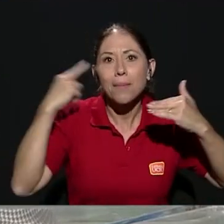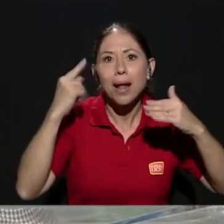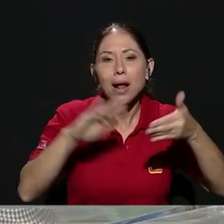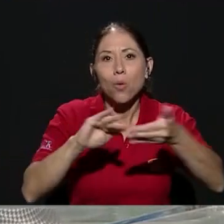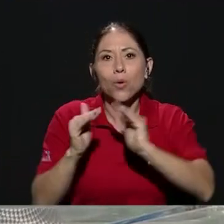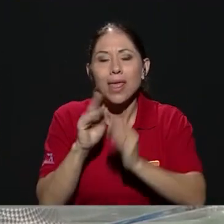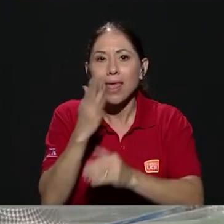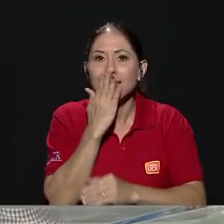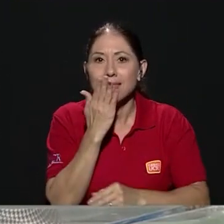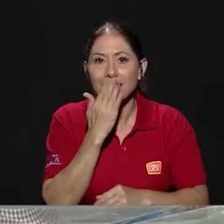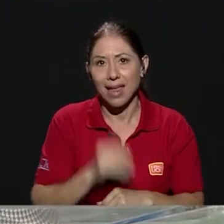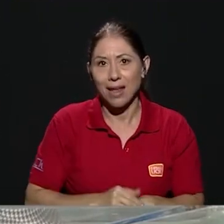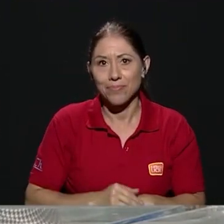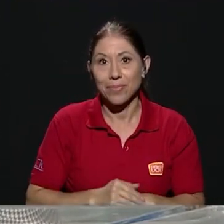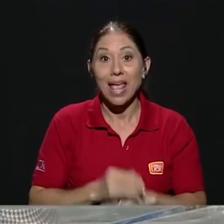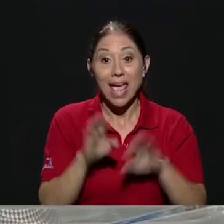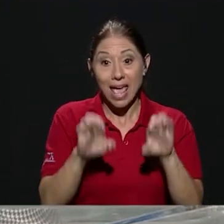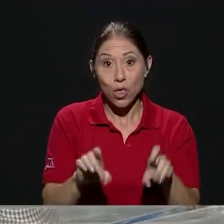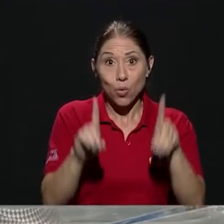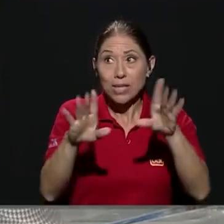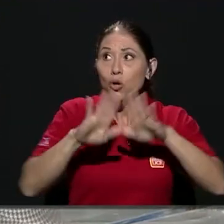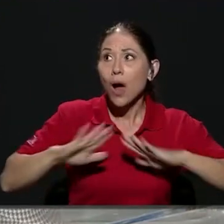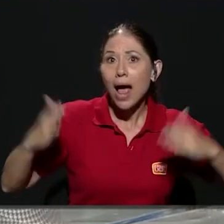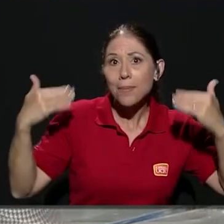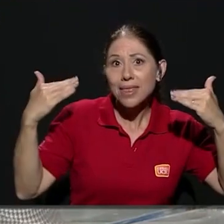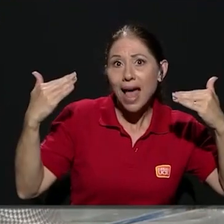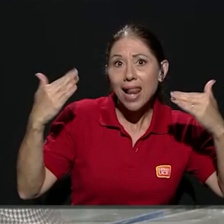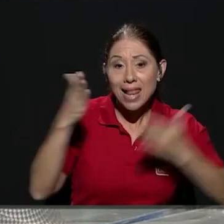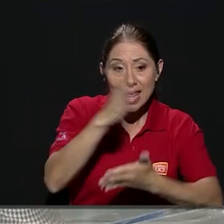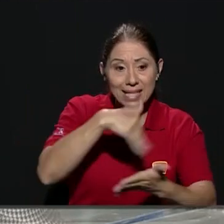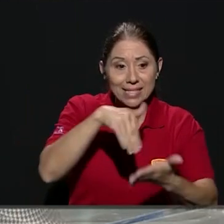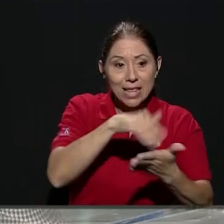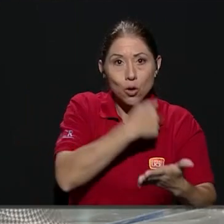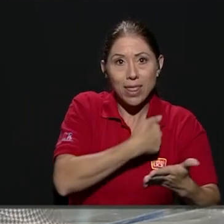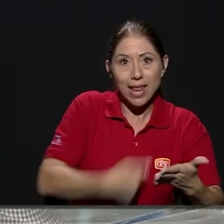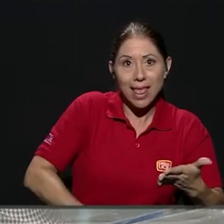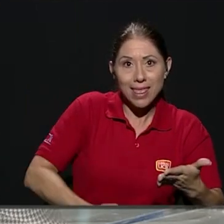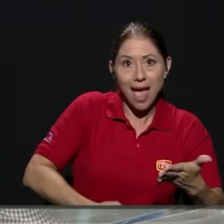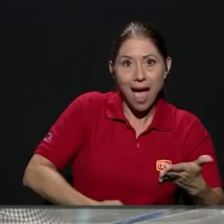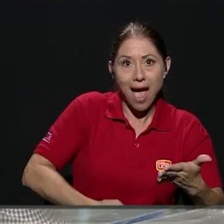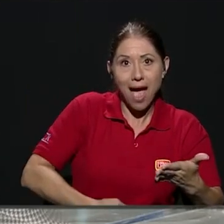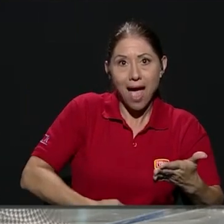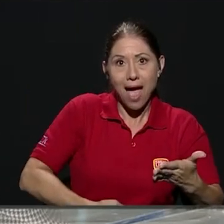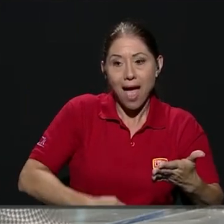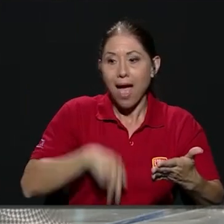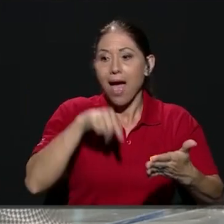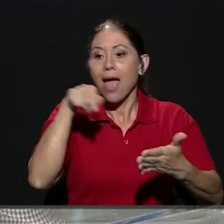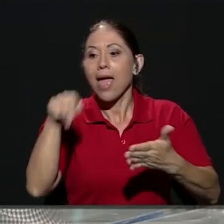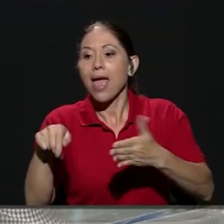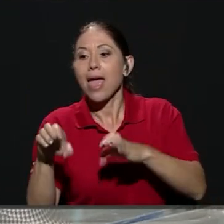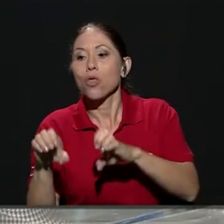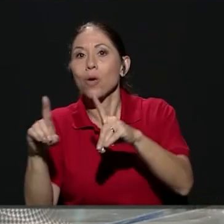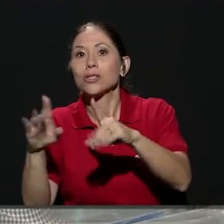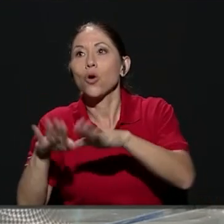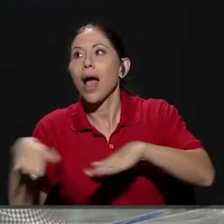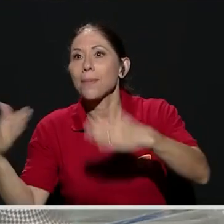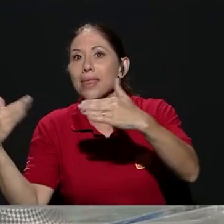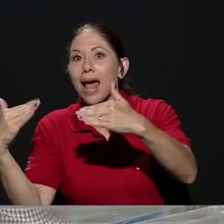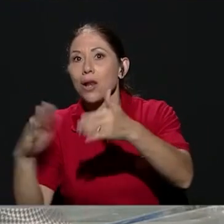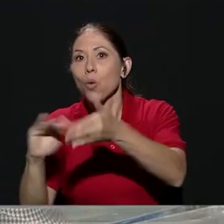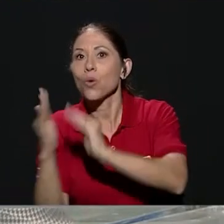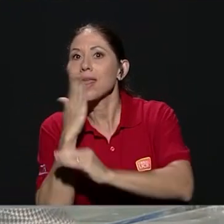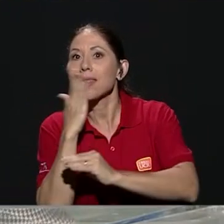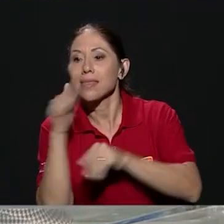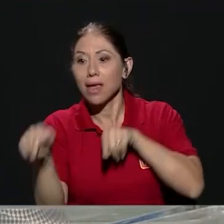lo mismo educación ambiental para el centro de Heredia que educación ambiental para una